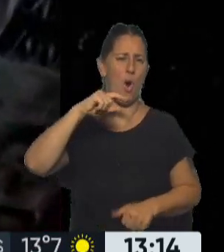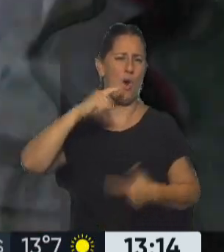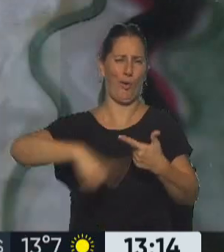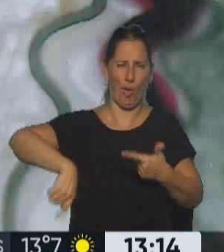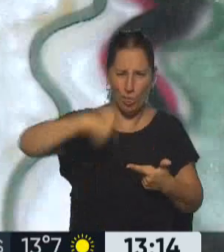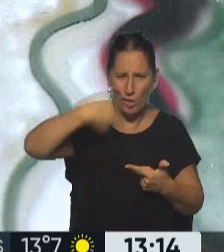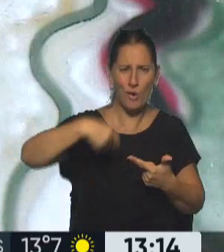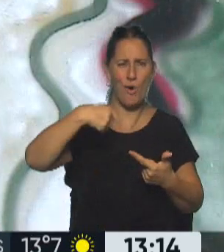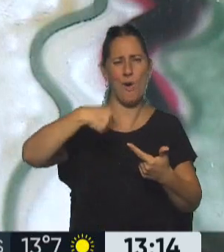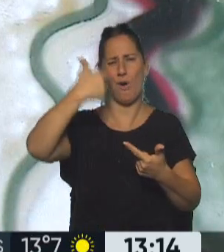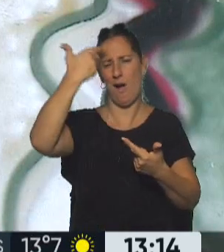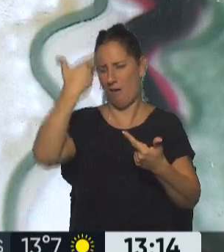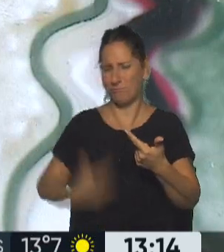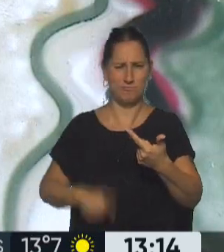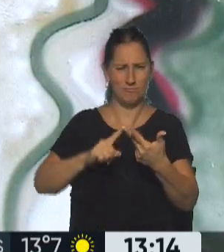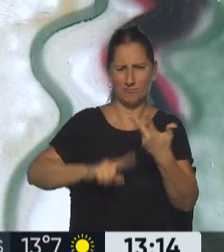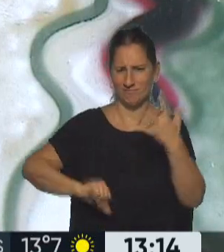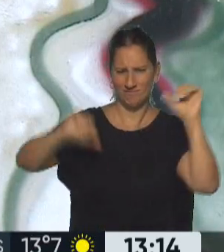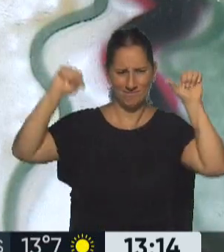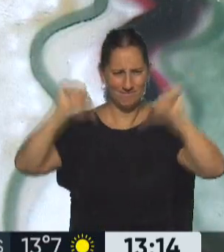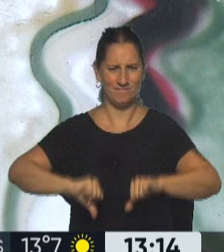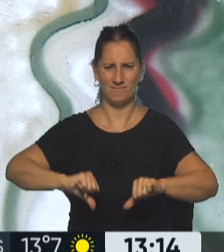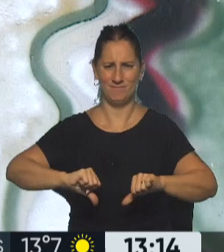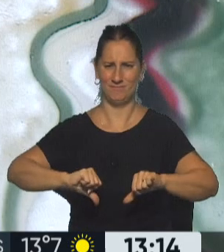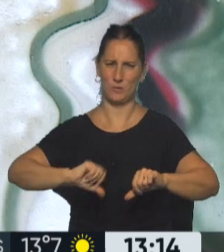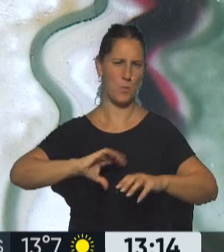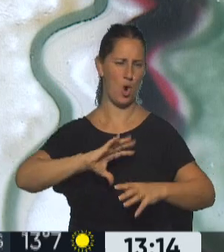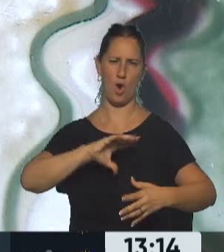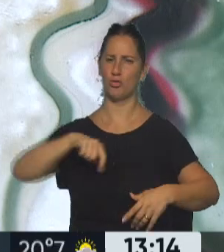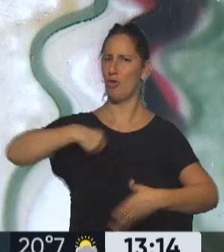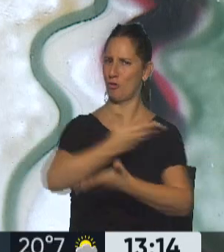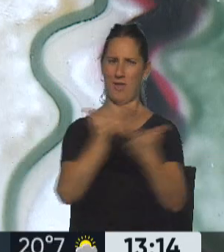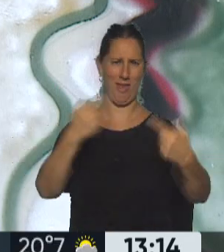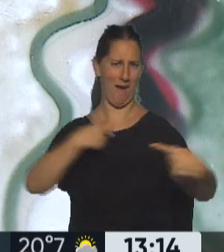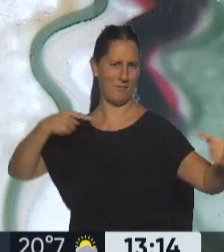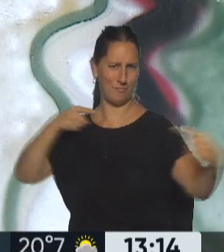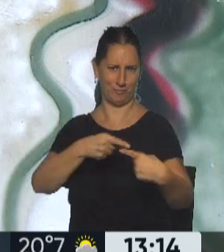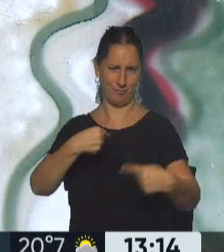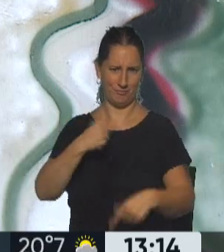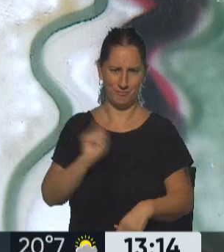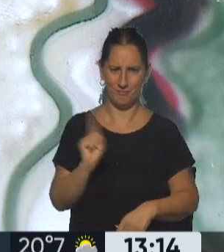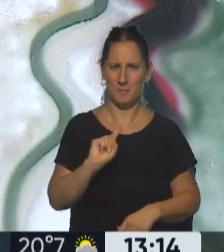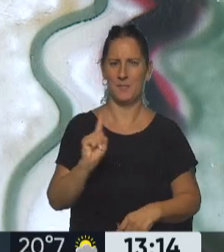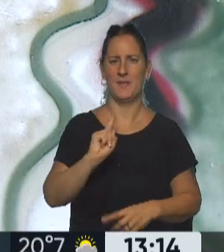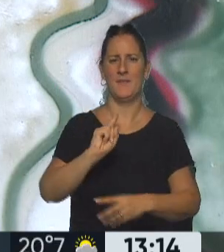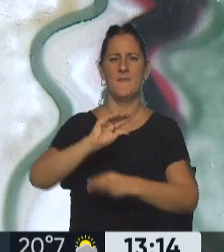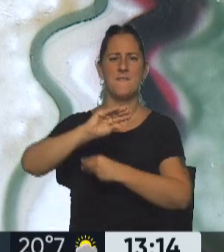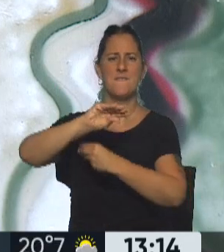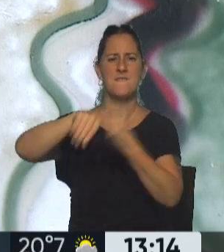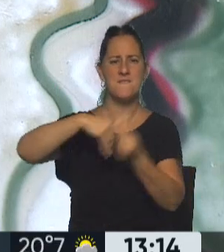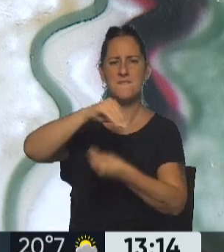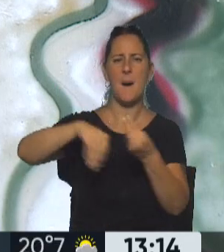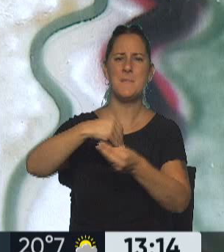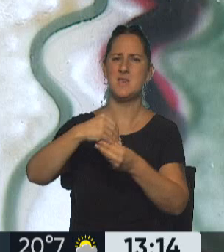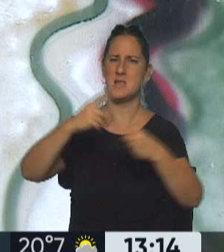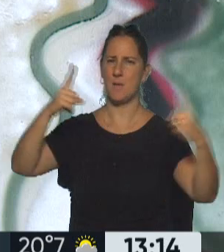drogadicto un chico así bien mal adaptado a la sociedad tenía familia así